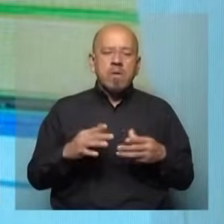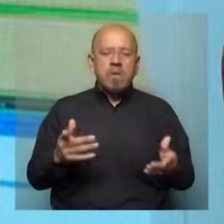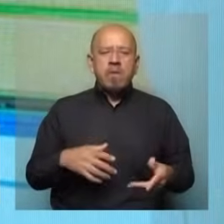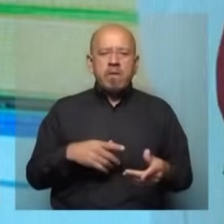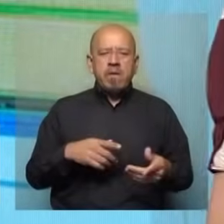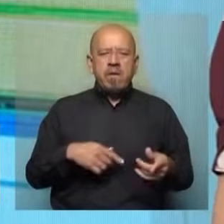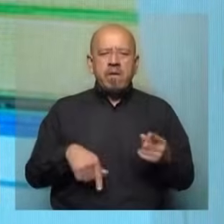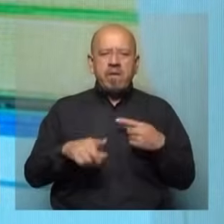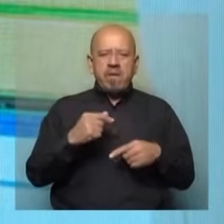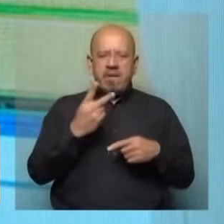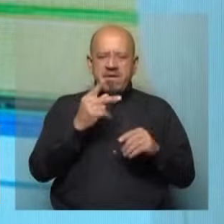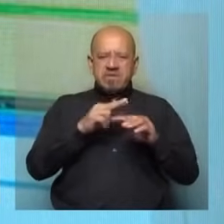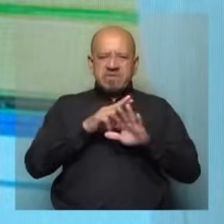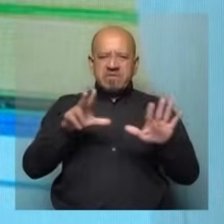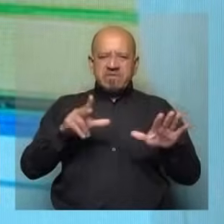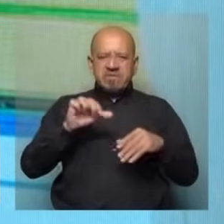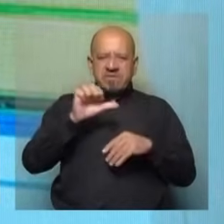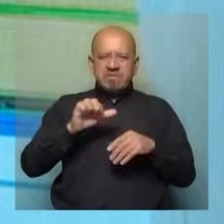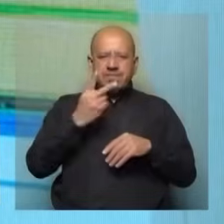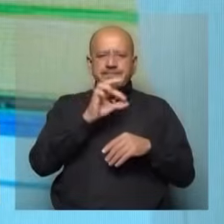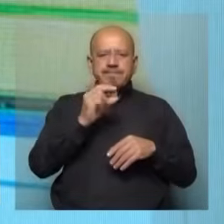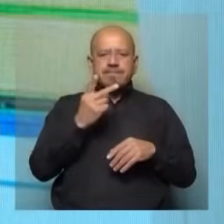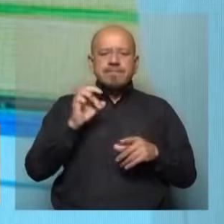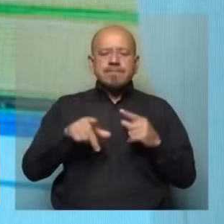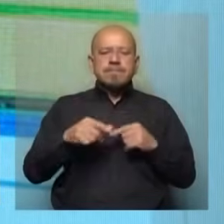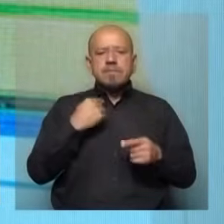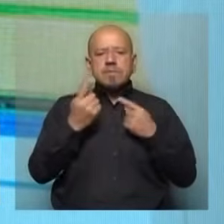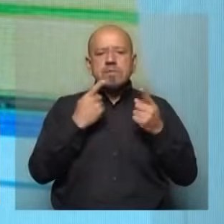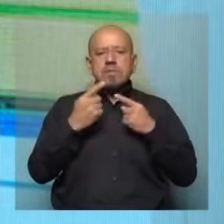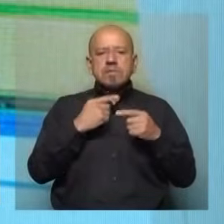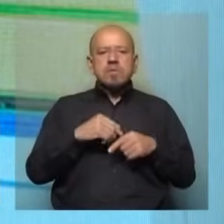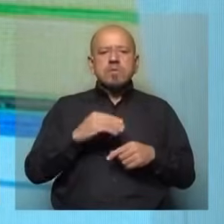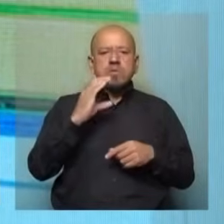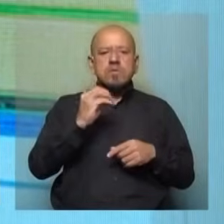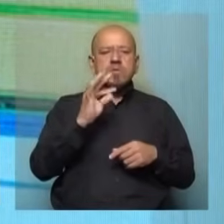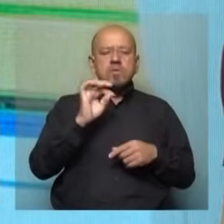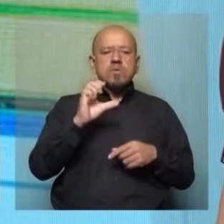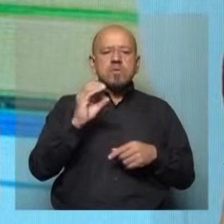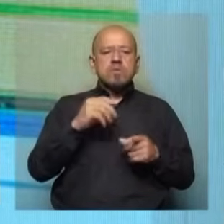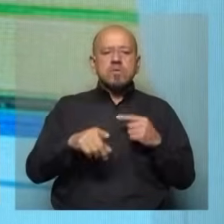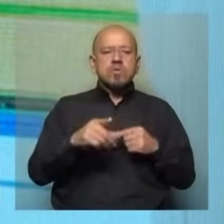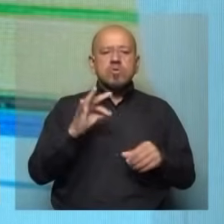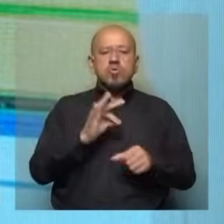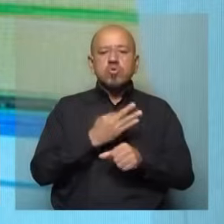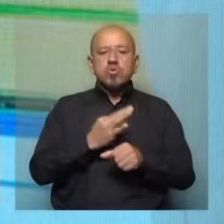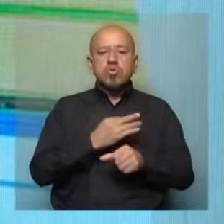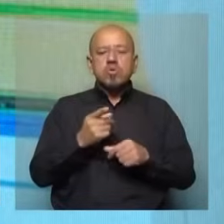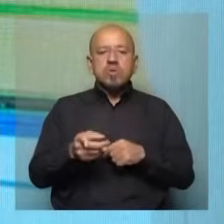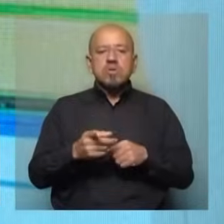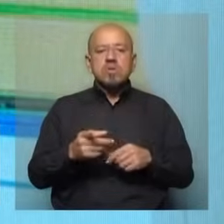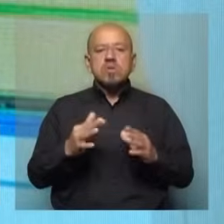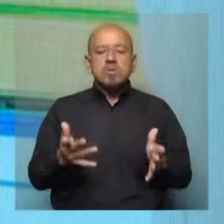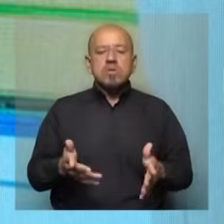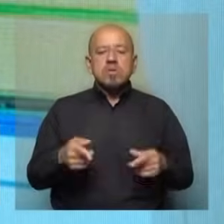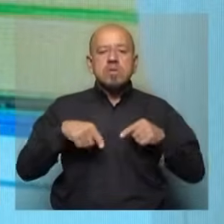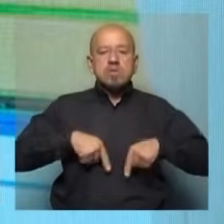de En Perspectiva del 28 de enero del 2020, cuando tenía aquella conversación con Emiliano Cotelo. Carolina Cose aclara que si llega a la intendencia